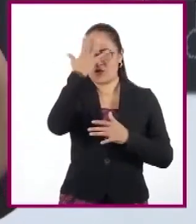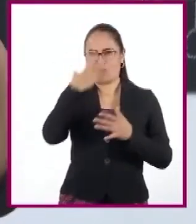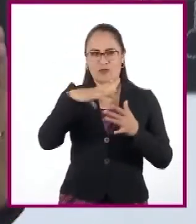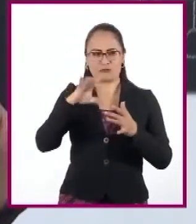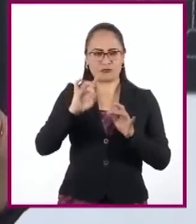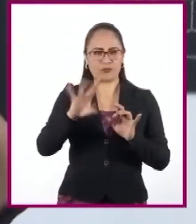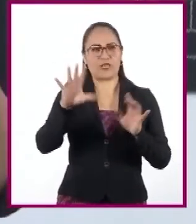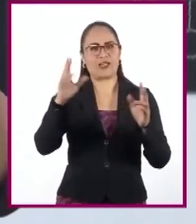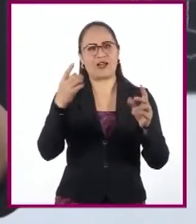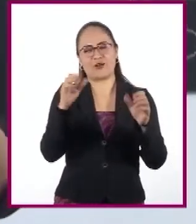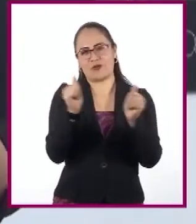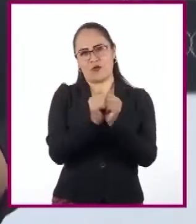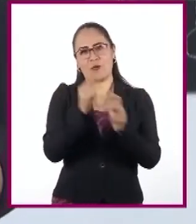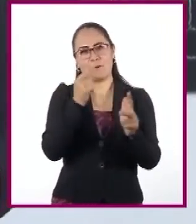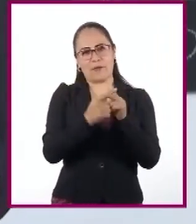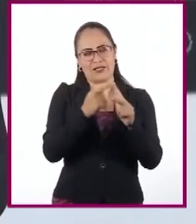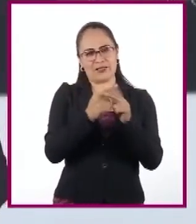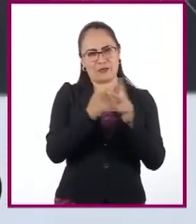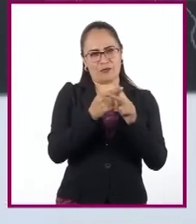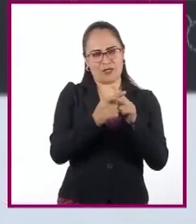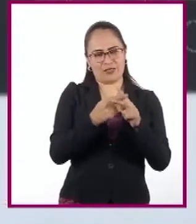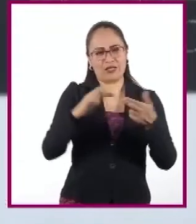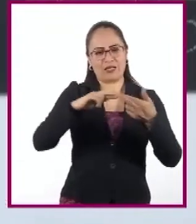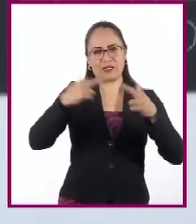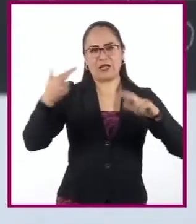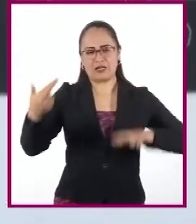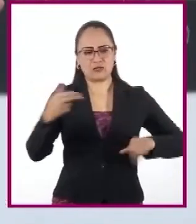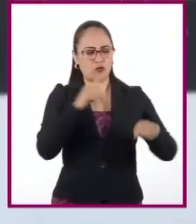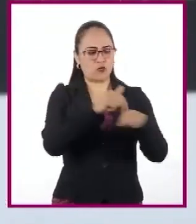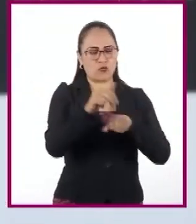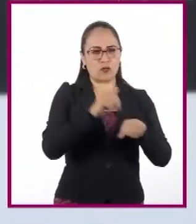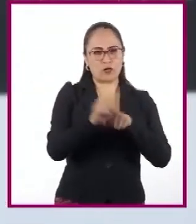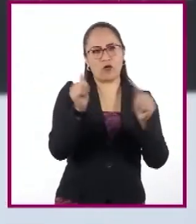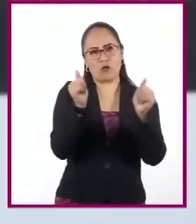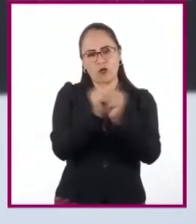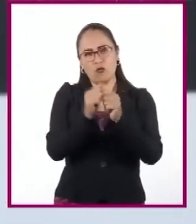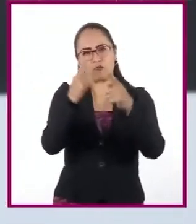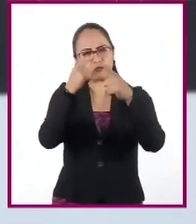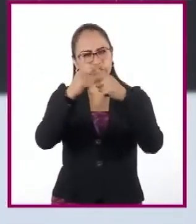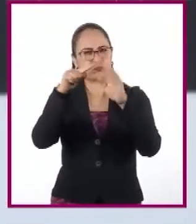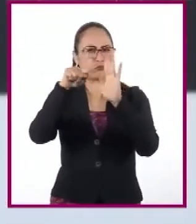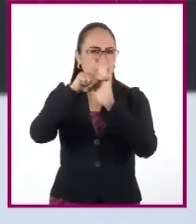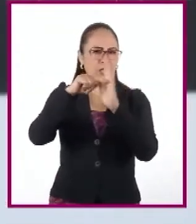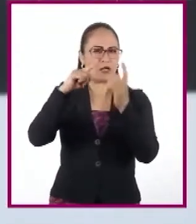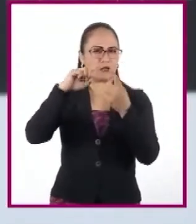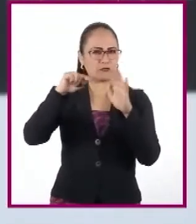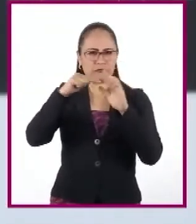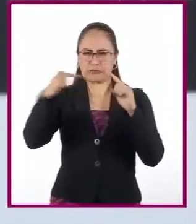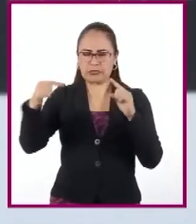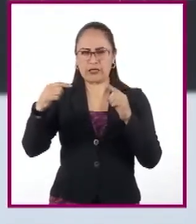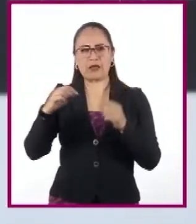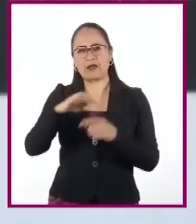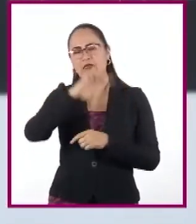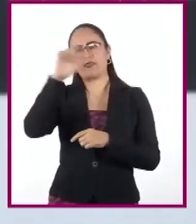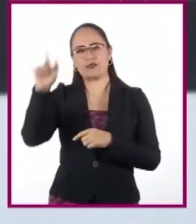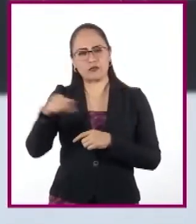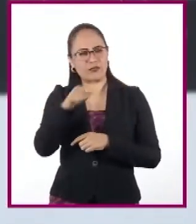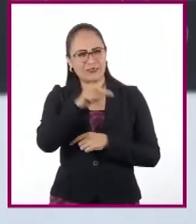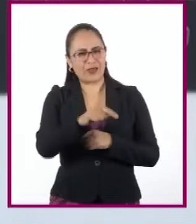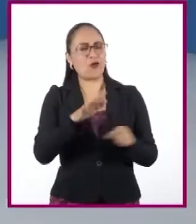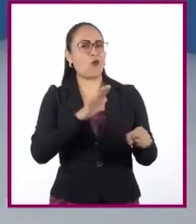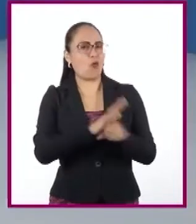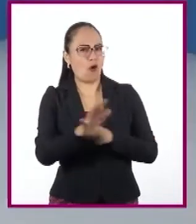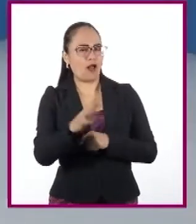porque utilicé las relaciones entre los números y las operaciones para adivinar la ficha de la maestra